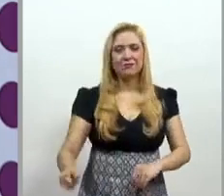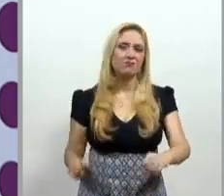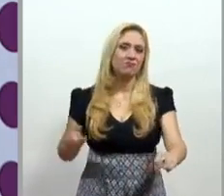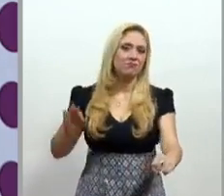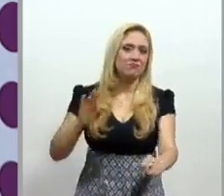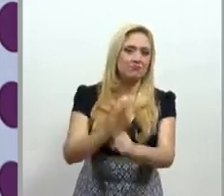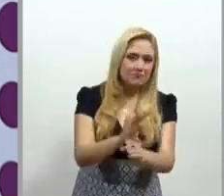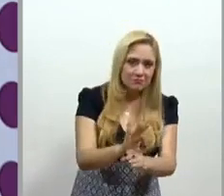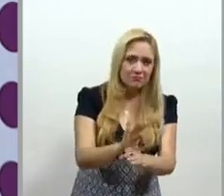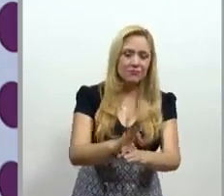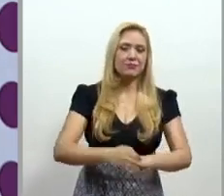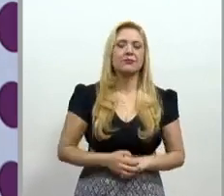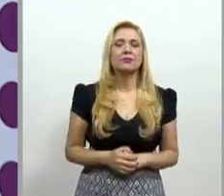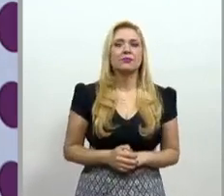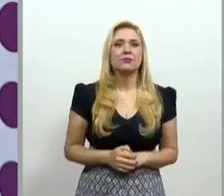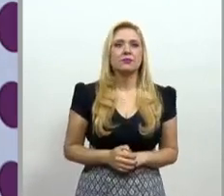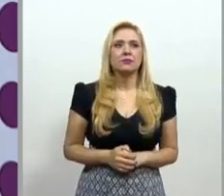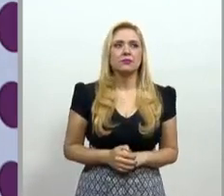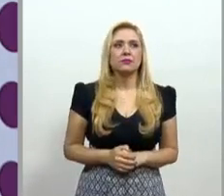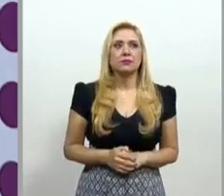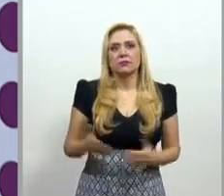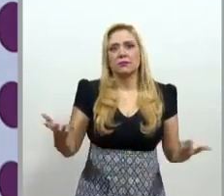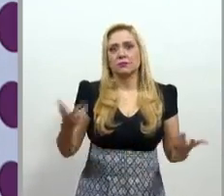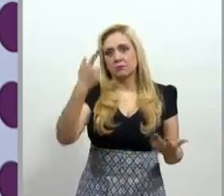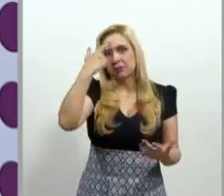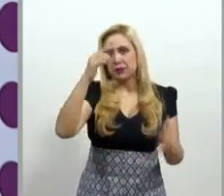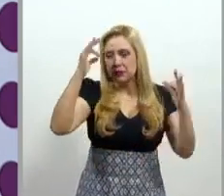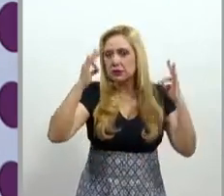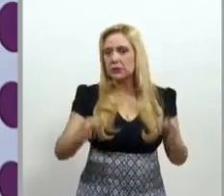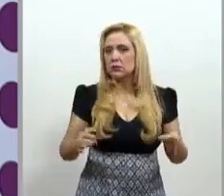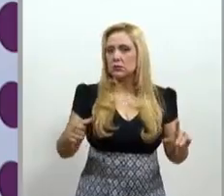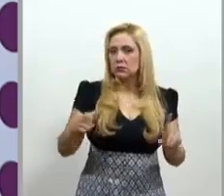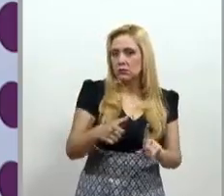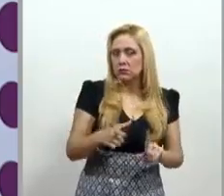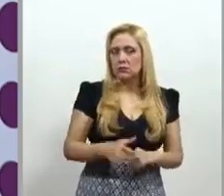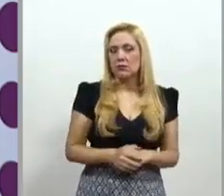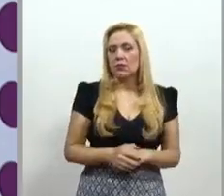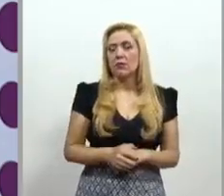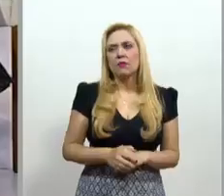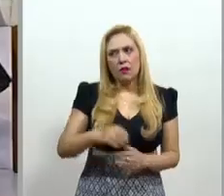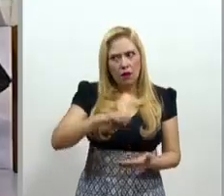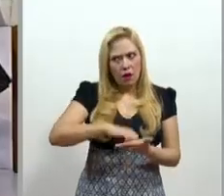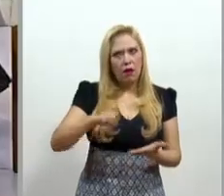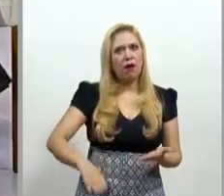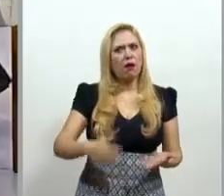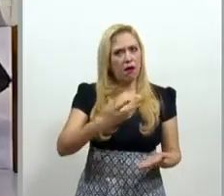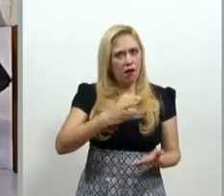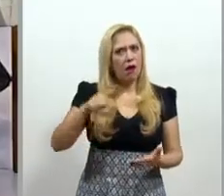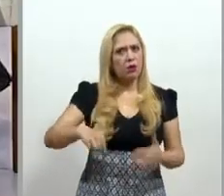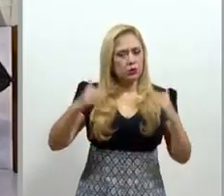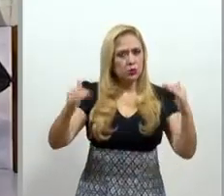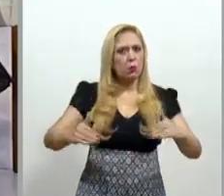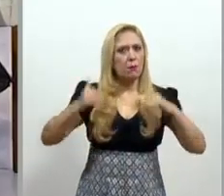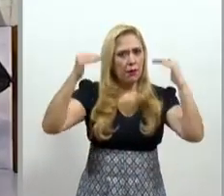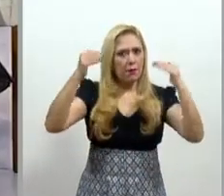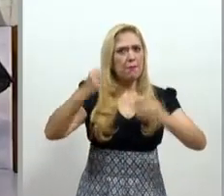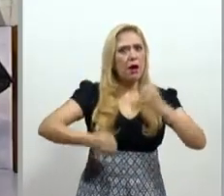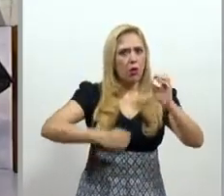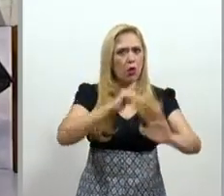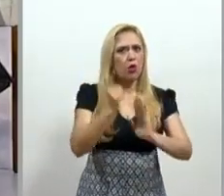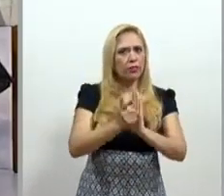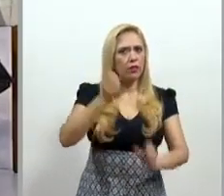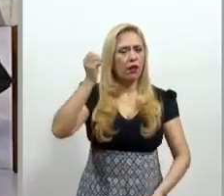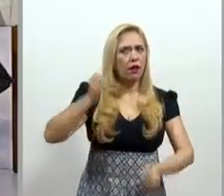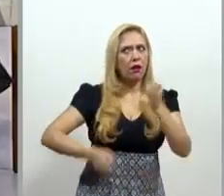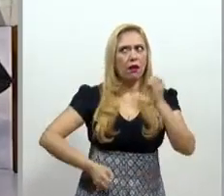la naturaleza que redunden en una protección Claro. efectiva. Y tenemos buenos ejemplos en la Suprema Corte de ese ejercicio interpretativo,